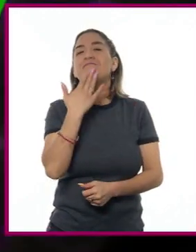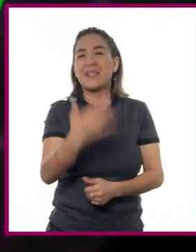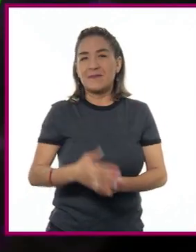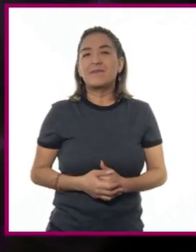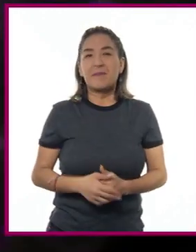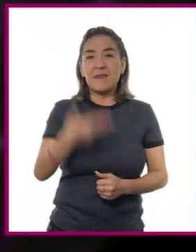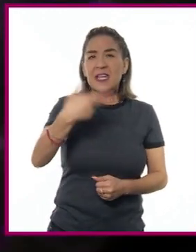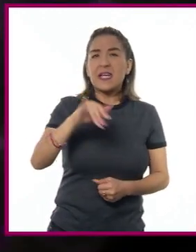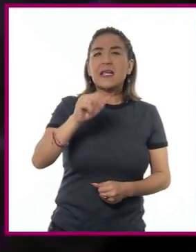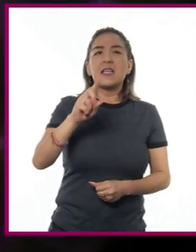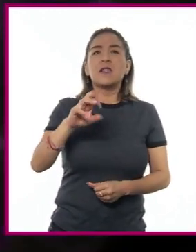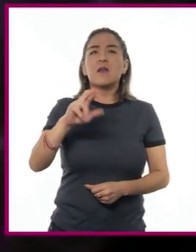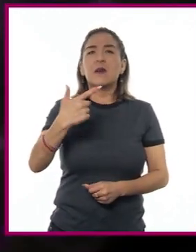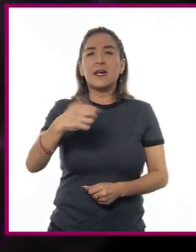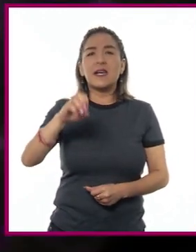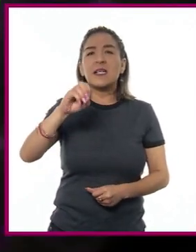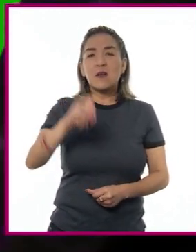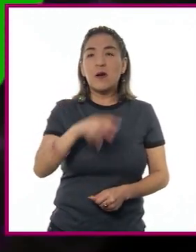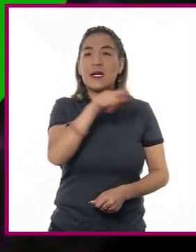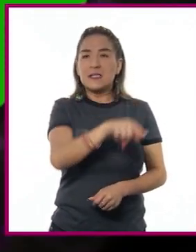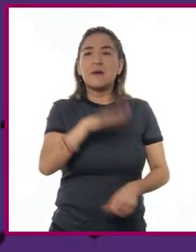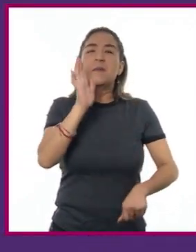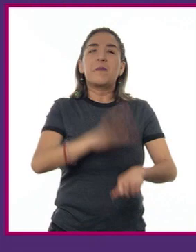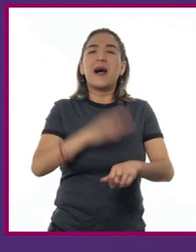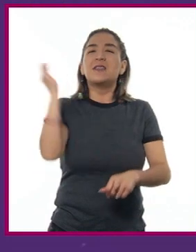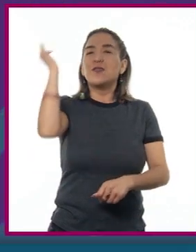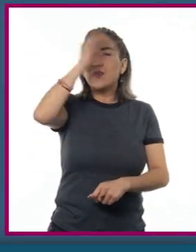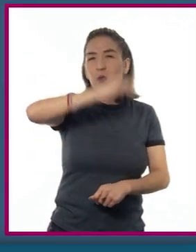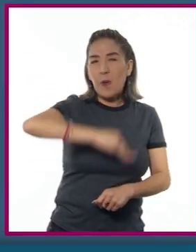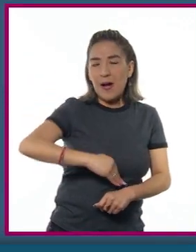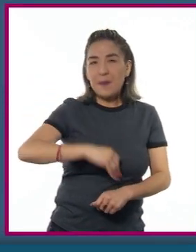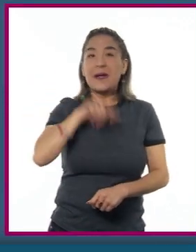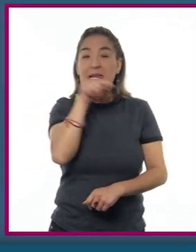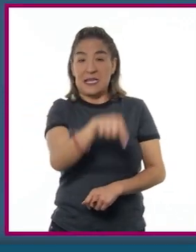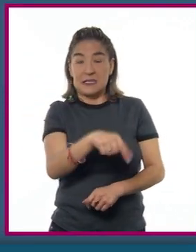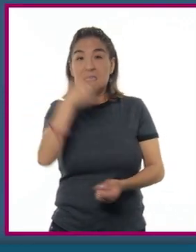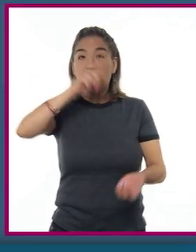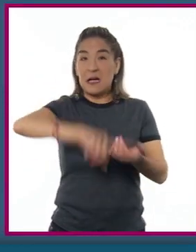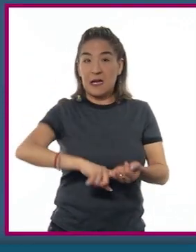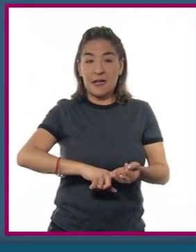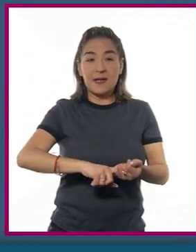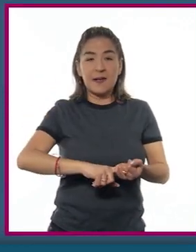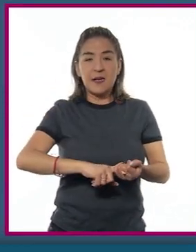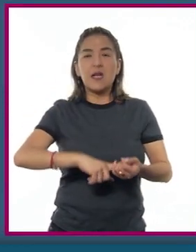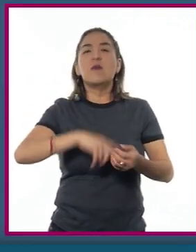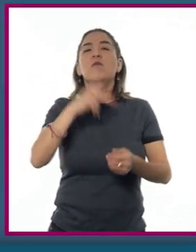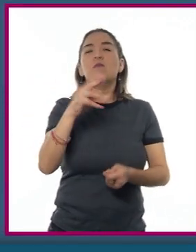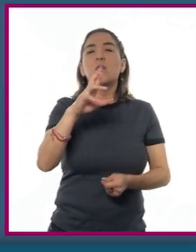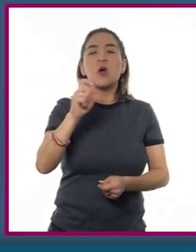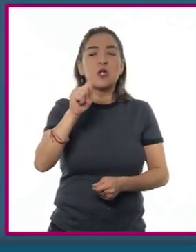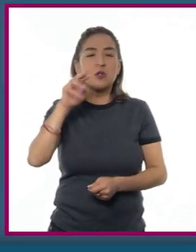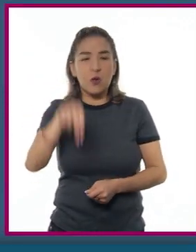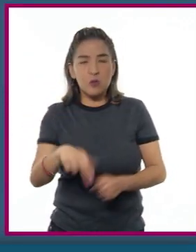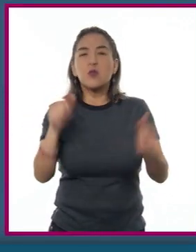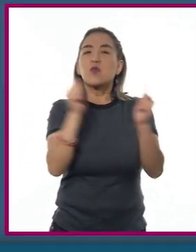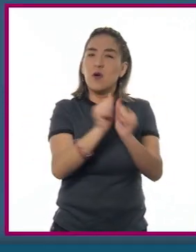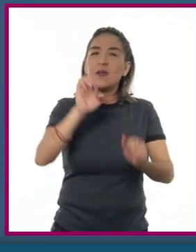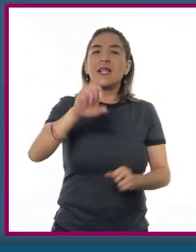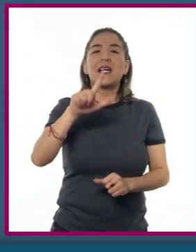El hidrógeno es el elemento más ligero que existe. Su átomo está formado por protón y un